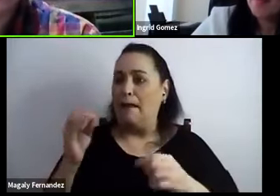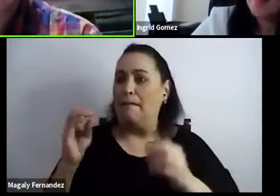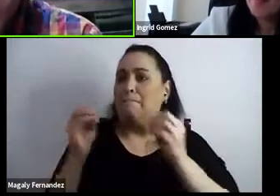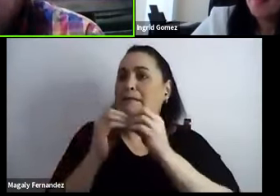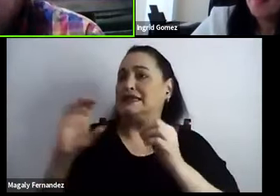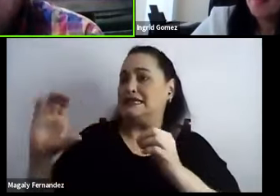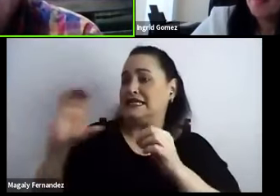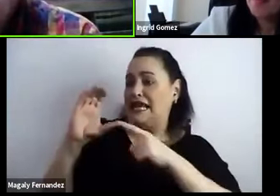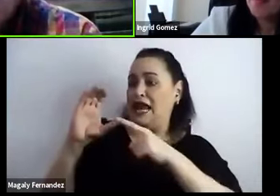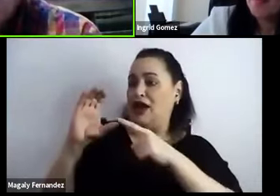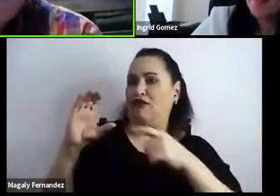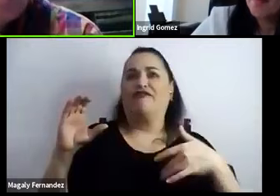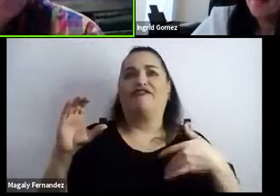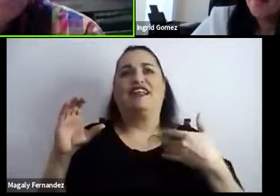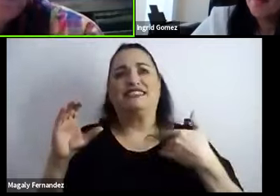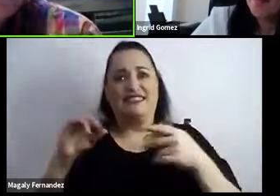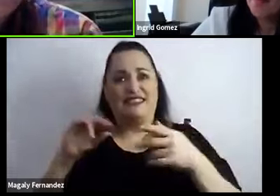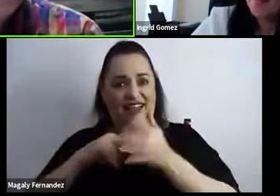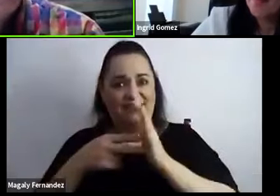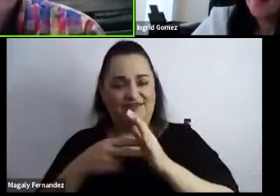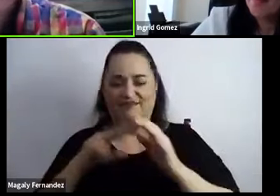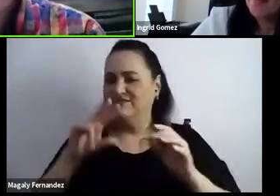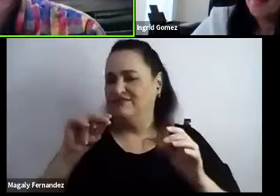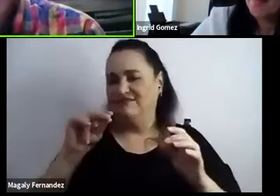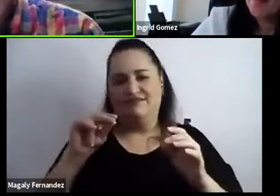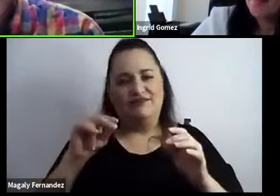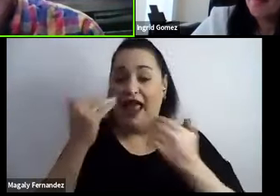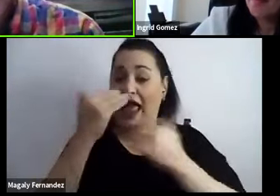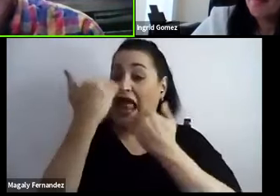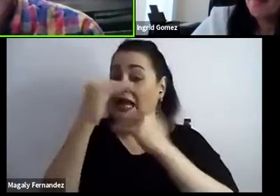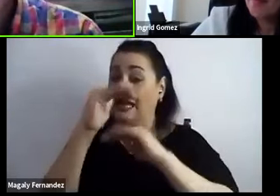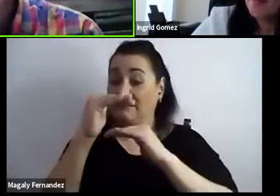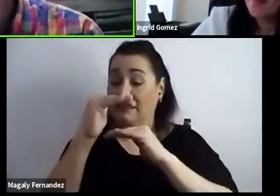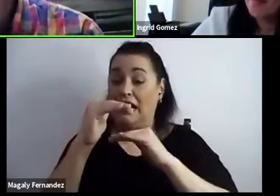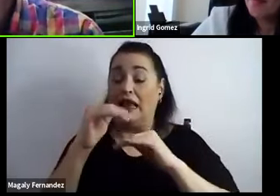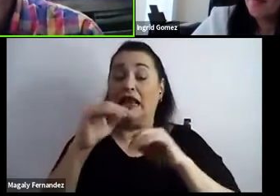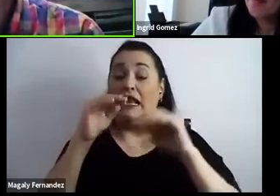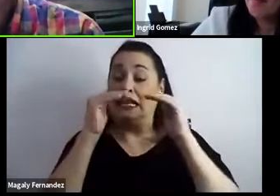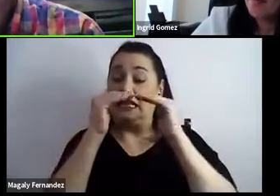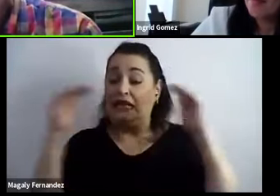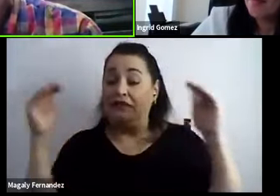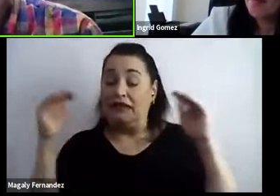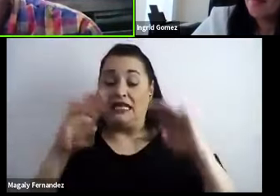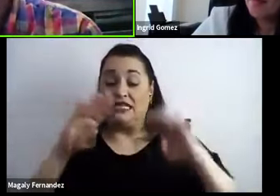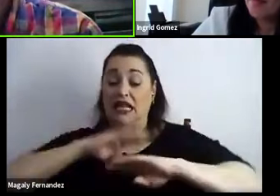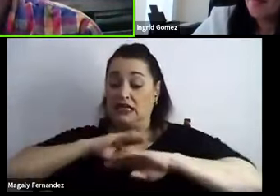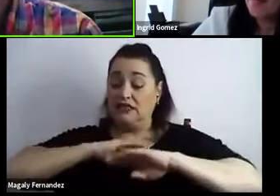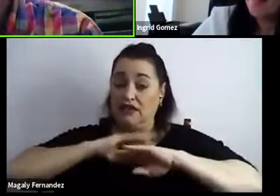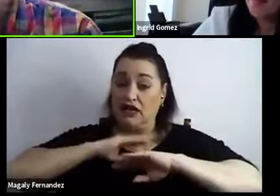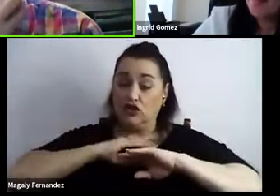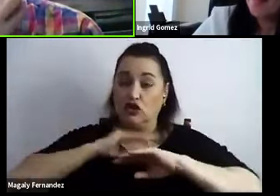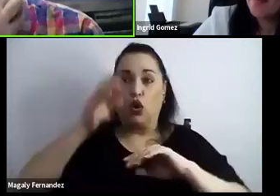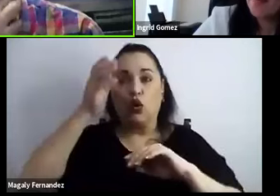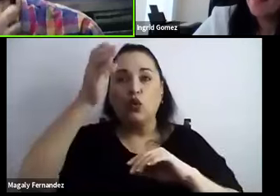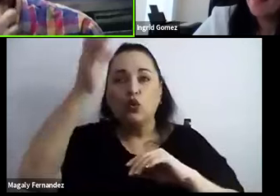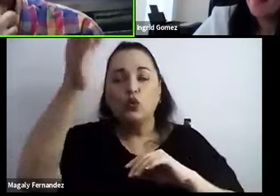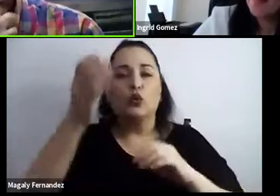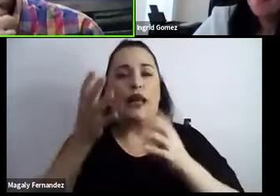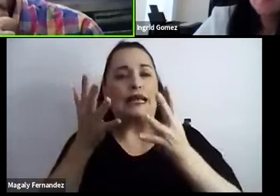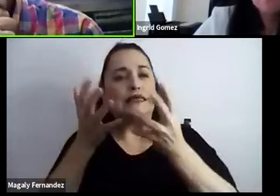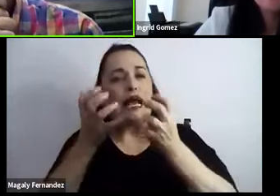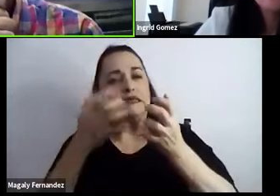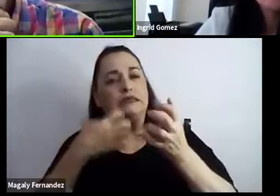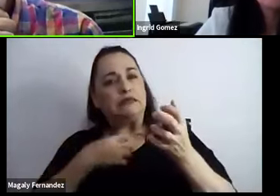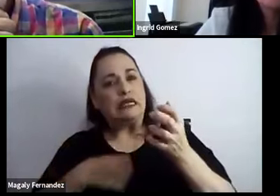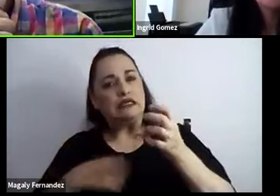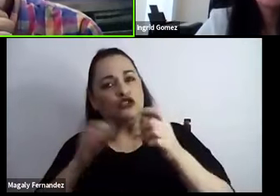felicidad. Bueno, y por supuesto el nivel de satisfacción varía mucho entre las culturas y las aspiraciones